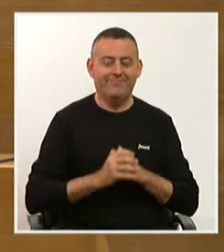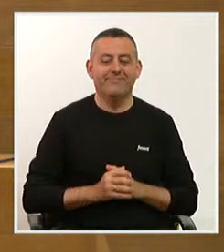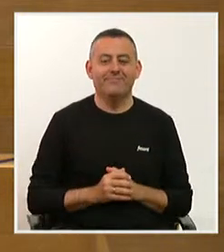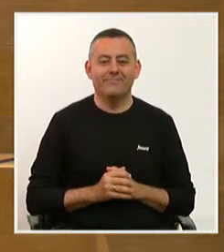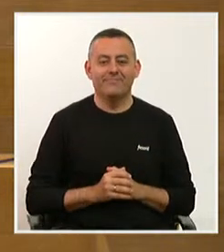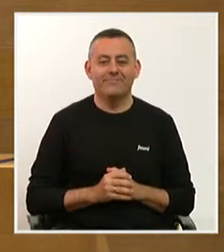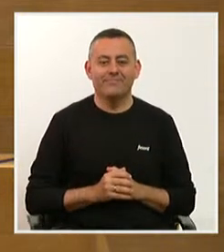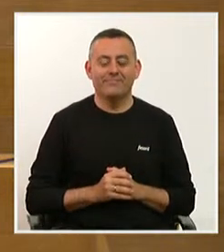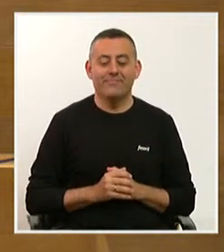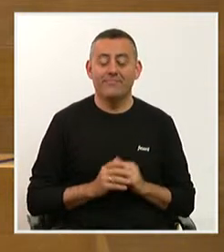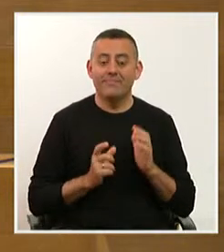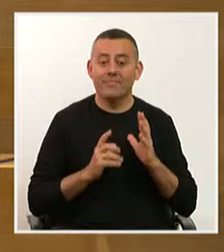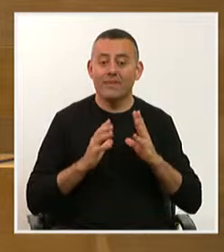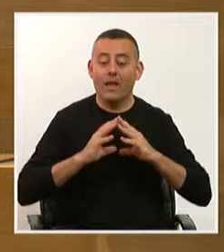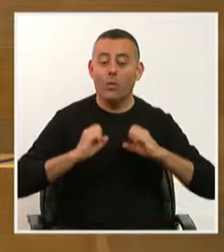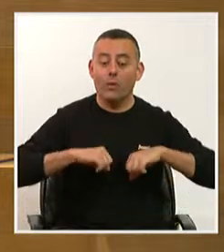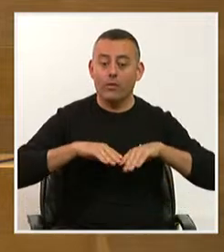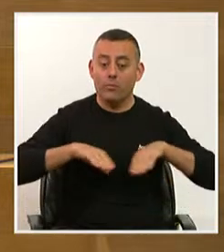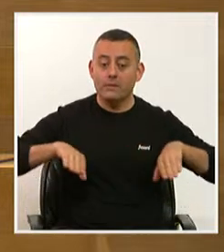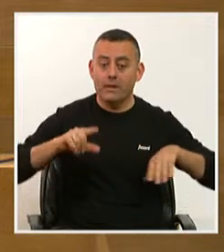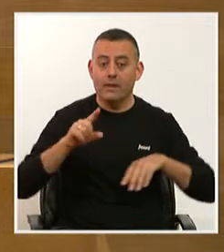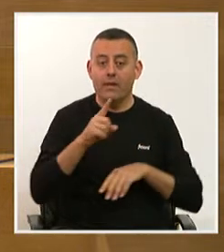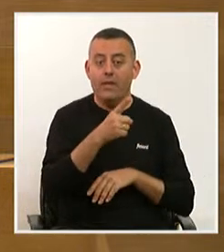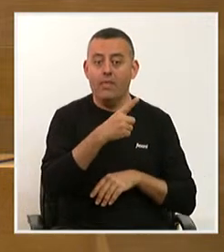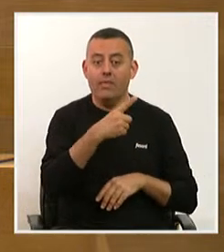según el acuerdo de la mesa